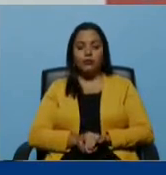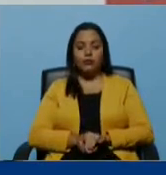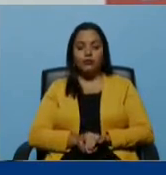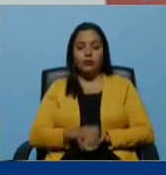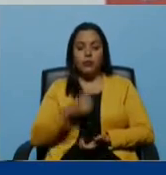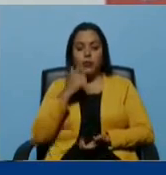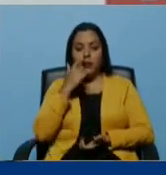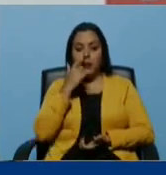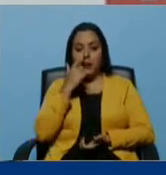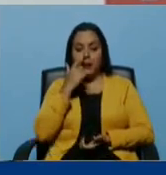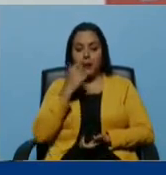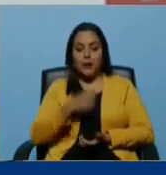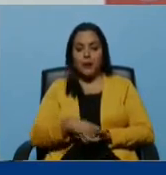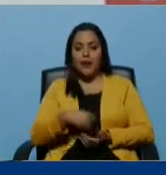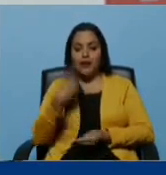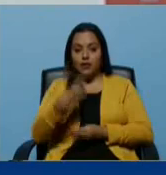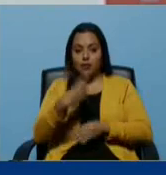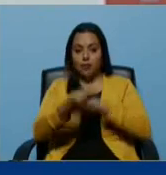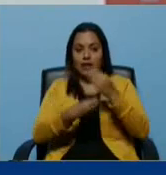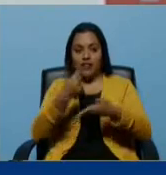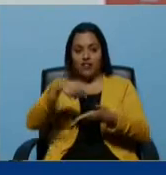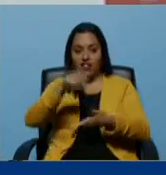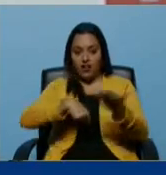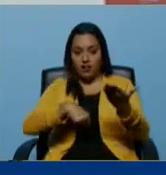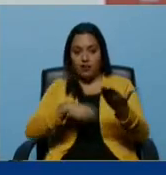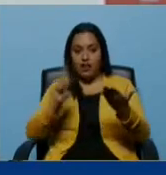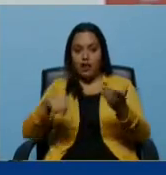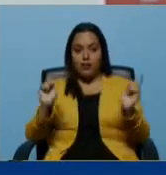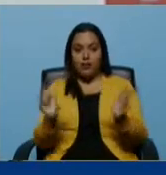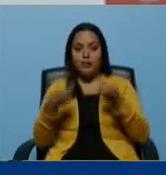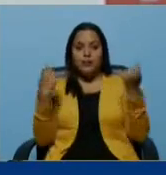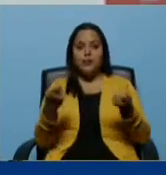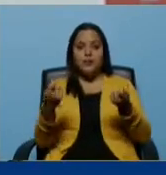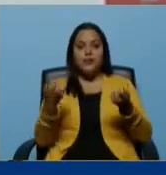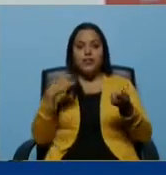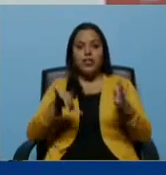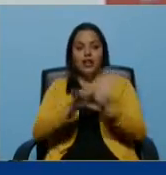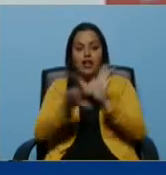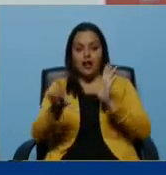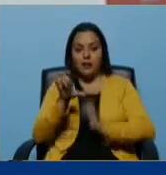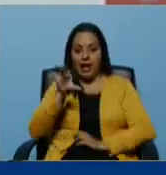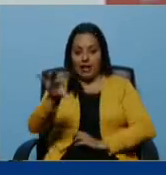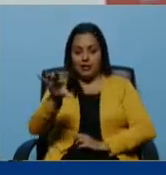a firmar y a publicar, para que sea ley de la República,